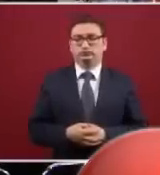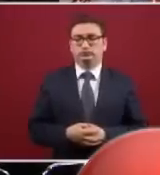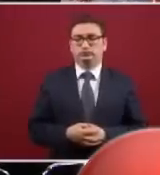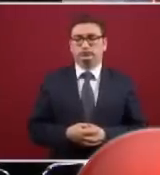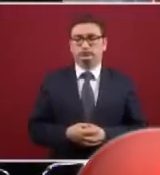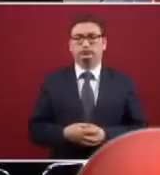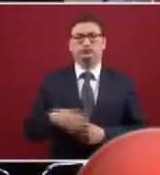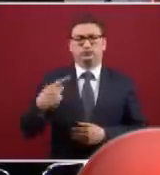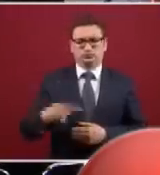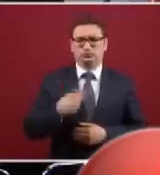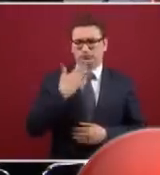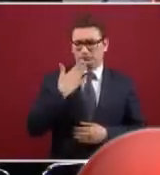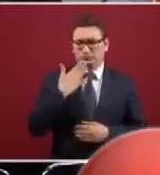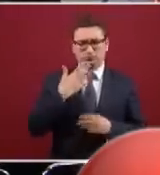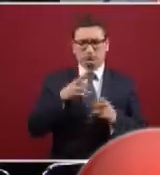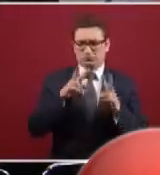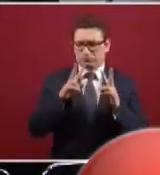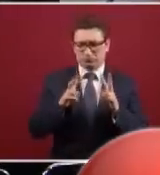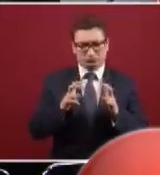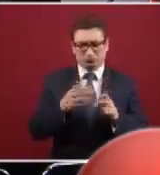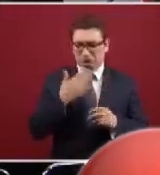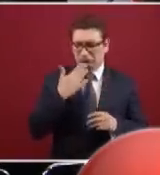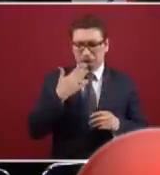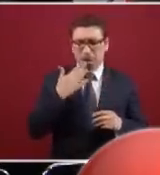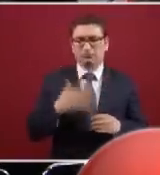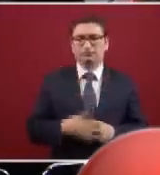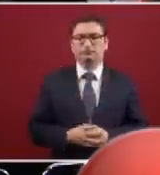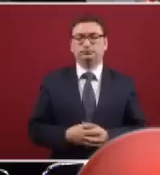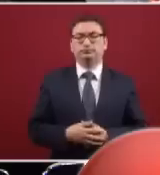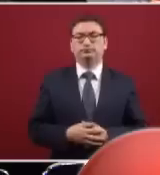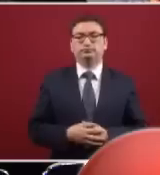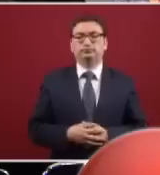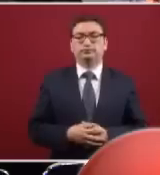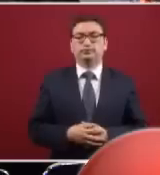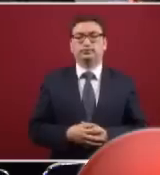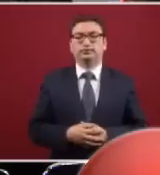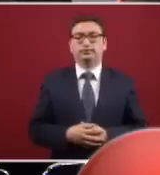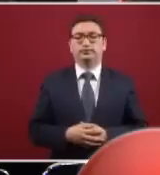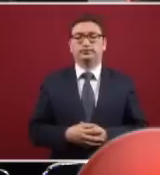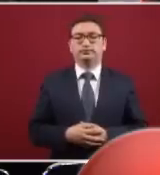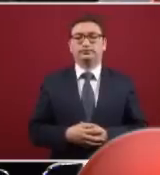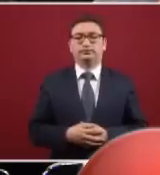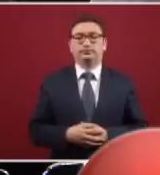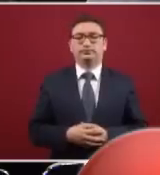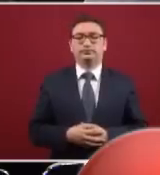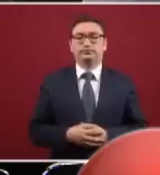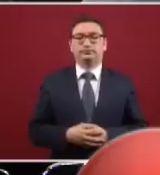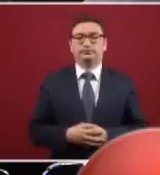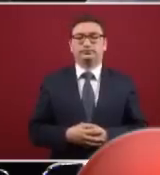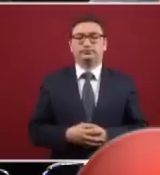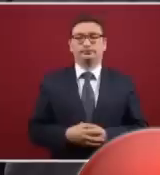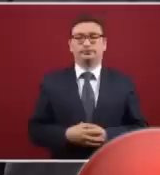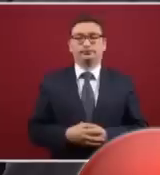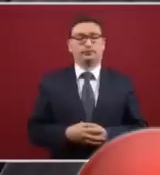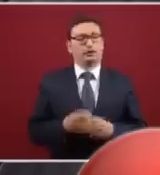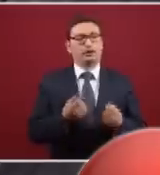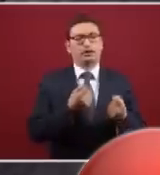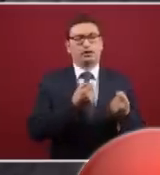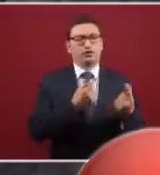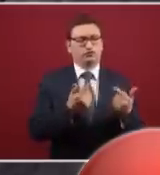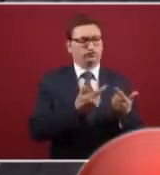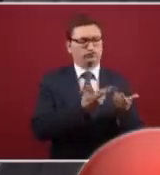buena pregunta, es un buen tema. Yo les diría que hay resistencias al cambio,